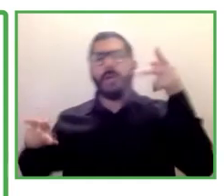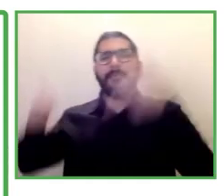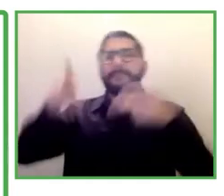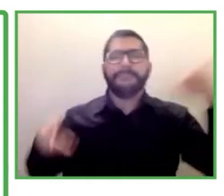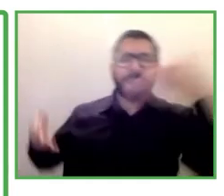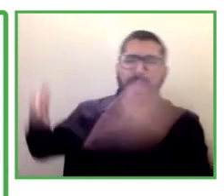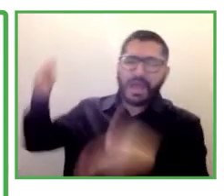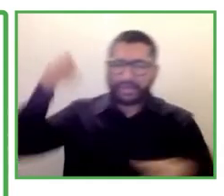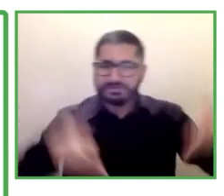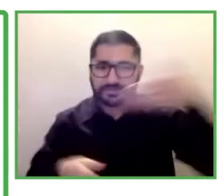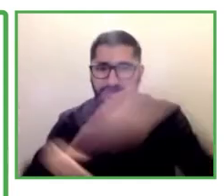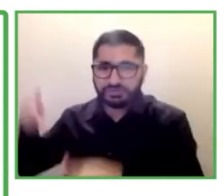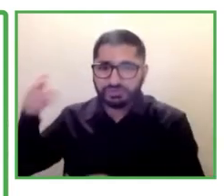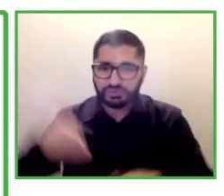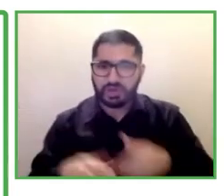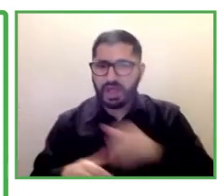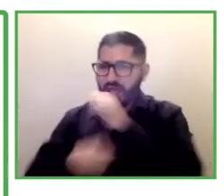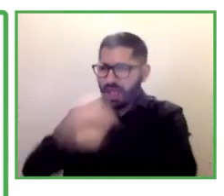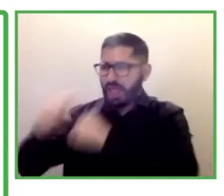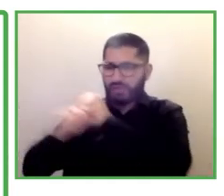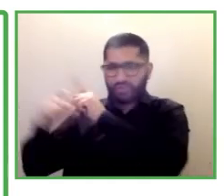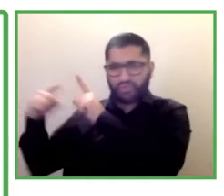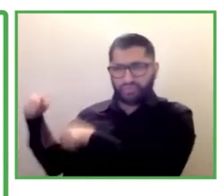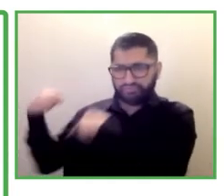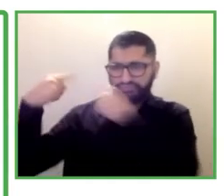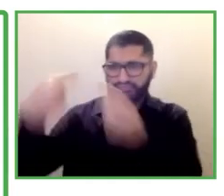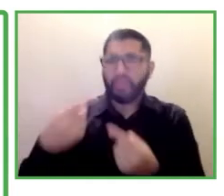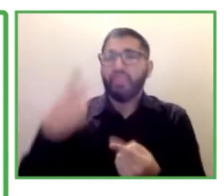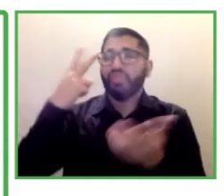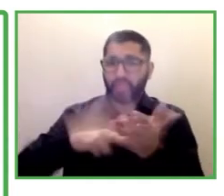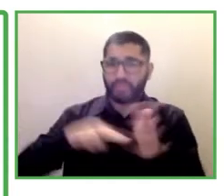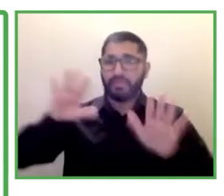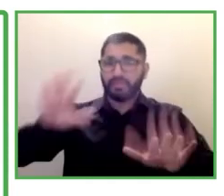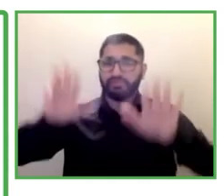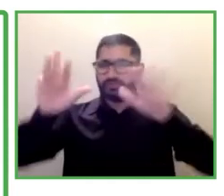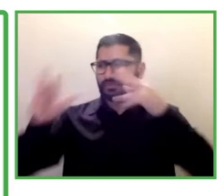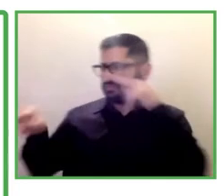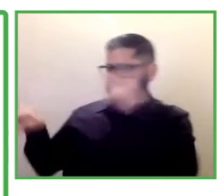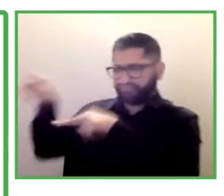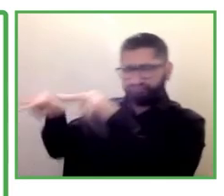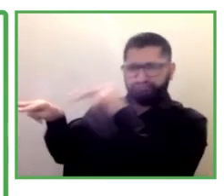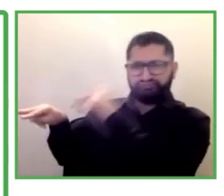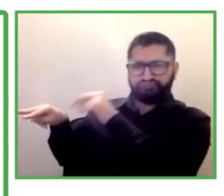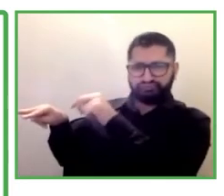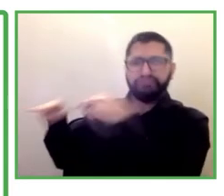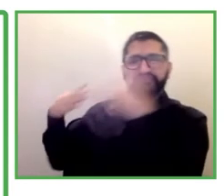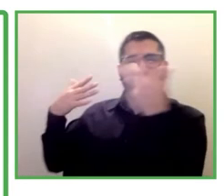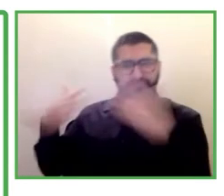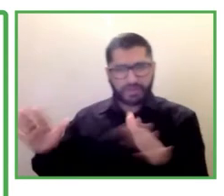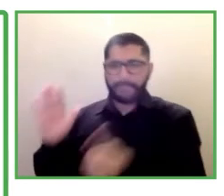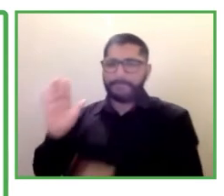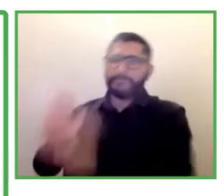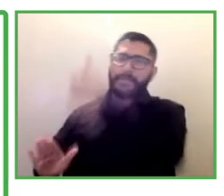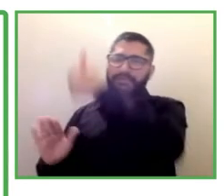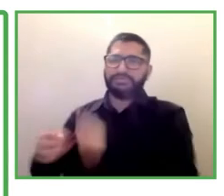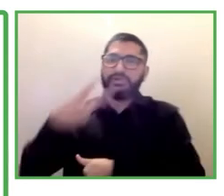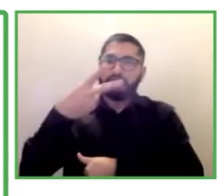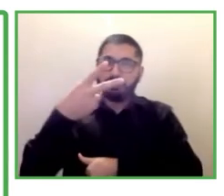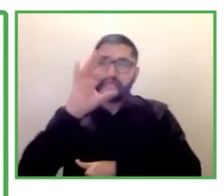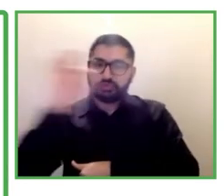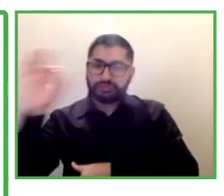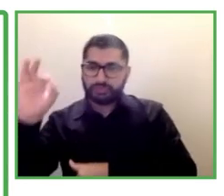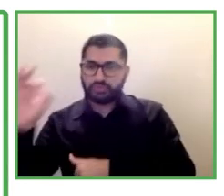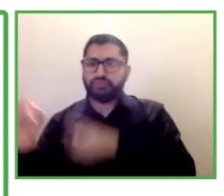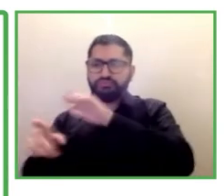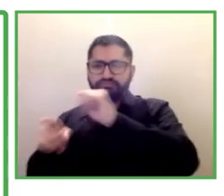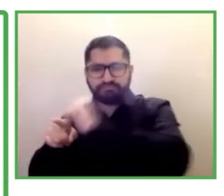200. Vimos progresar alrededor de 200 pasantías. Entonces, tiene un gran impacto para los alumnos con discapacidad y para la fuerza laboral de Australia.